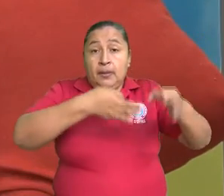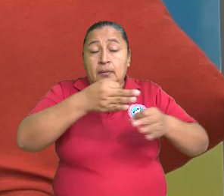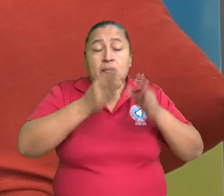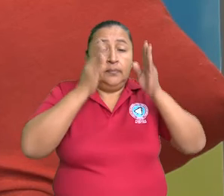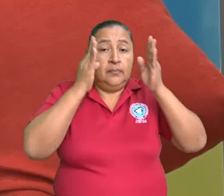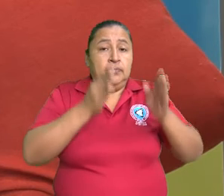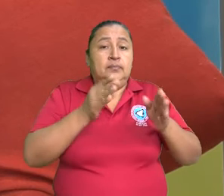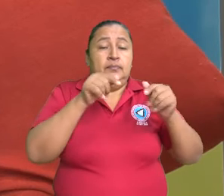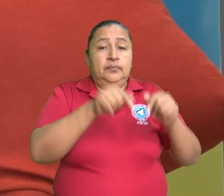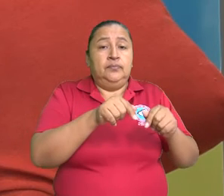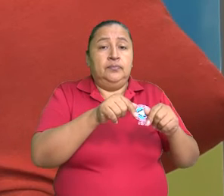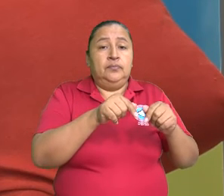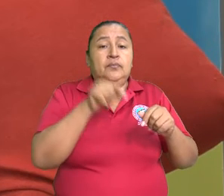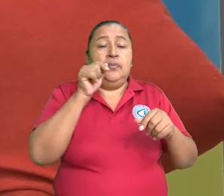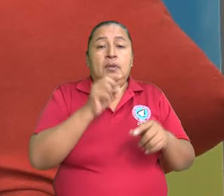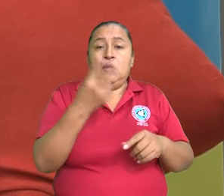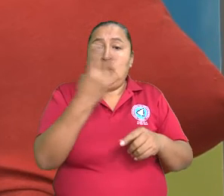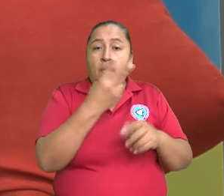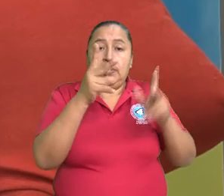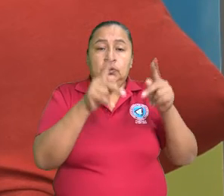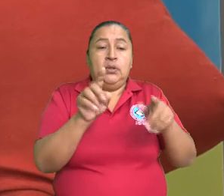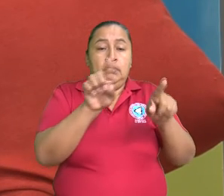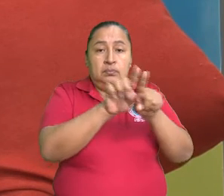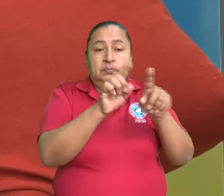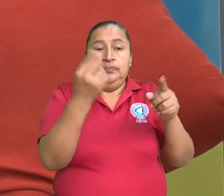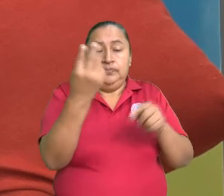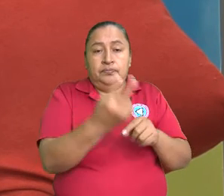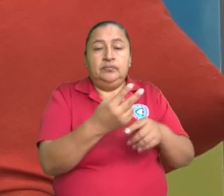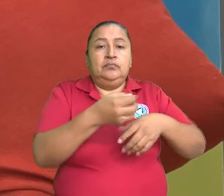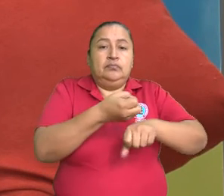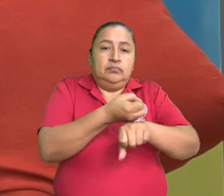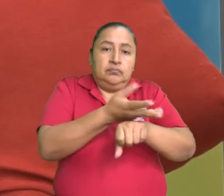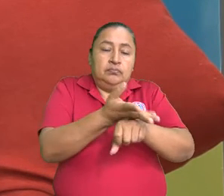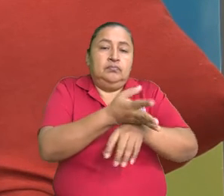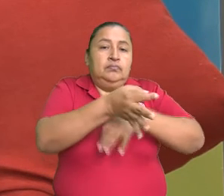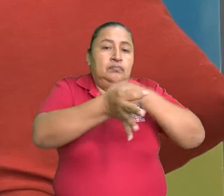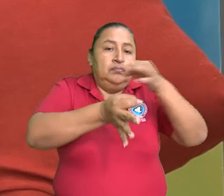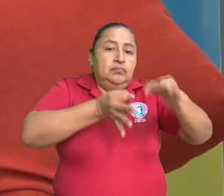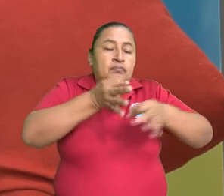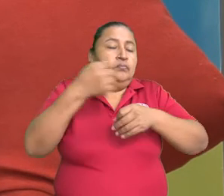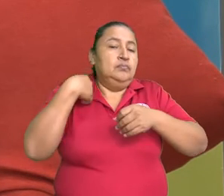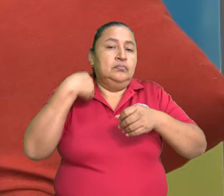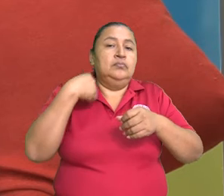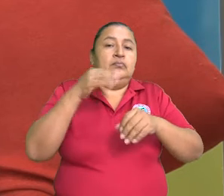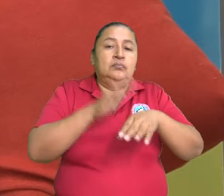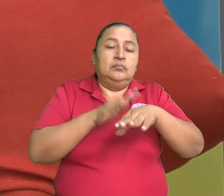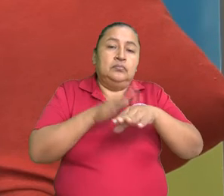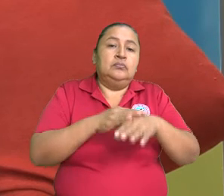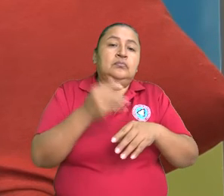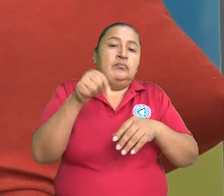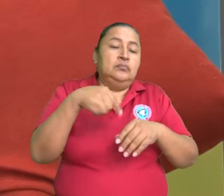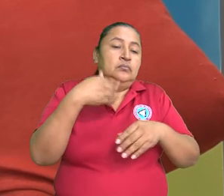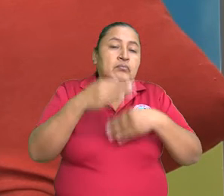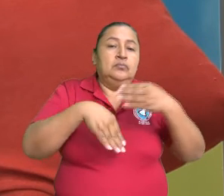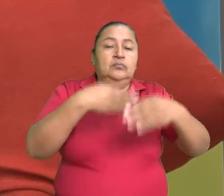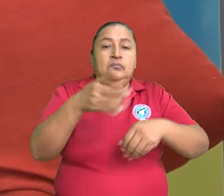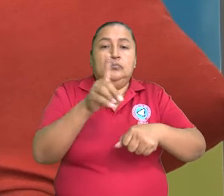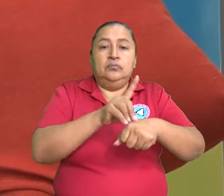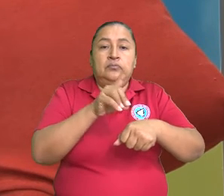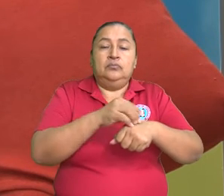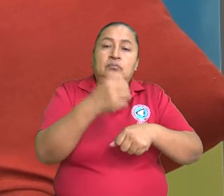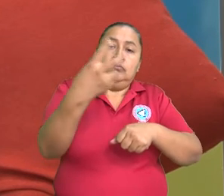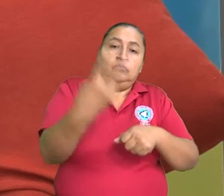atención de pareja, se le hace su consejería y siempre se le solicita pues que en la siguiente consulta